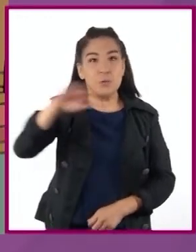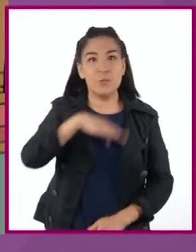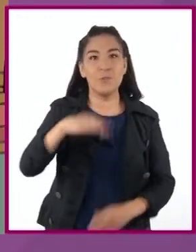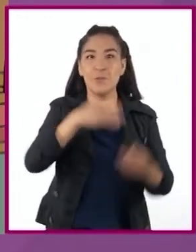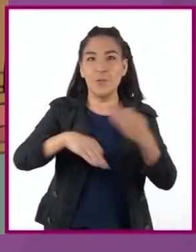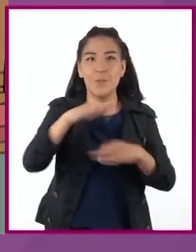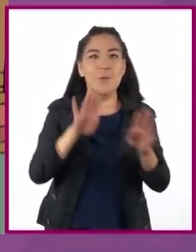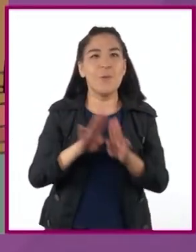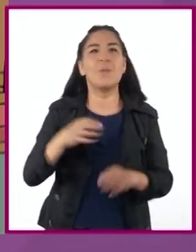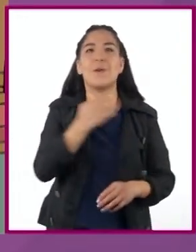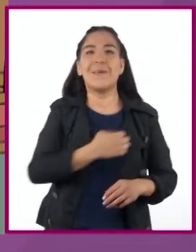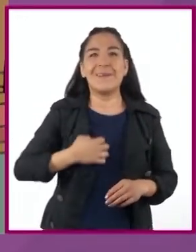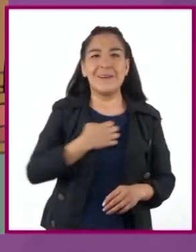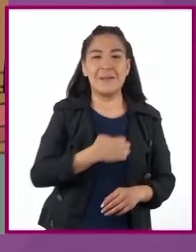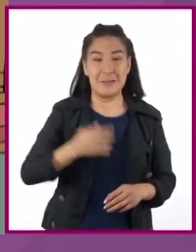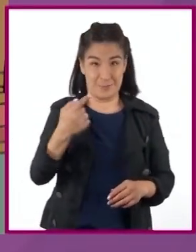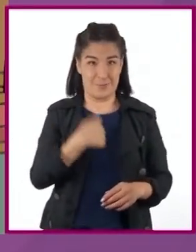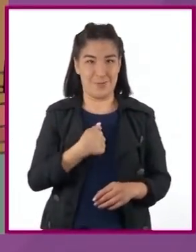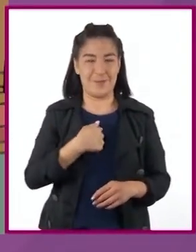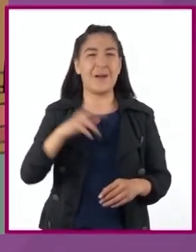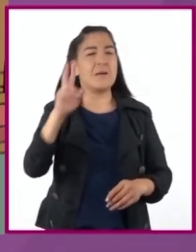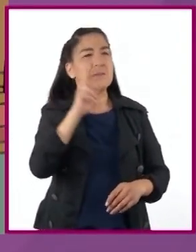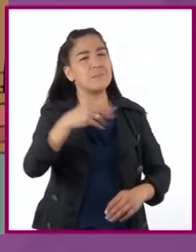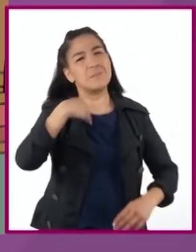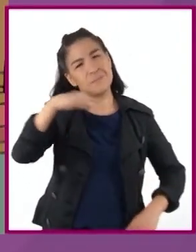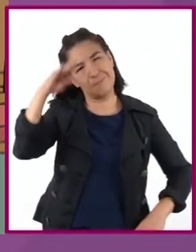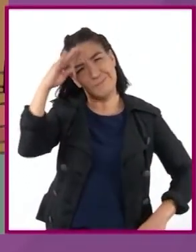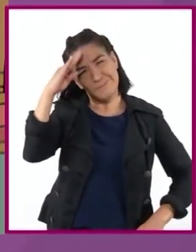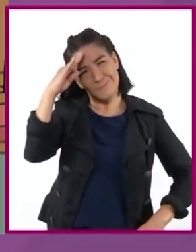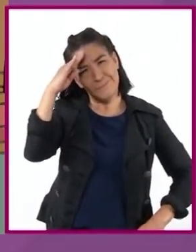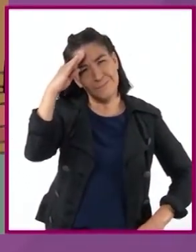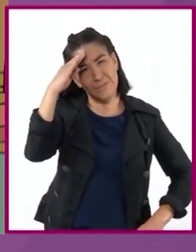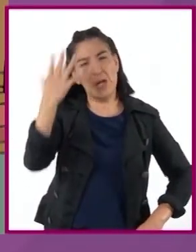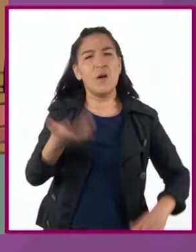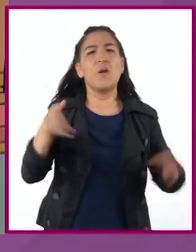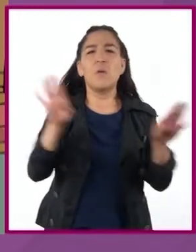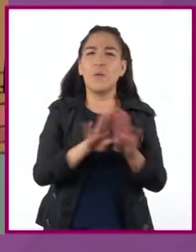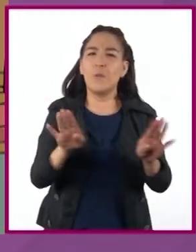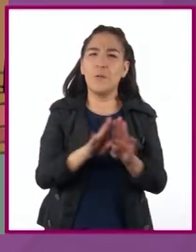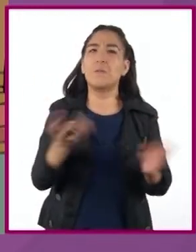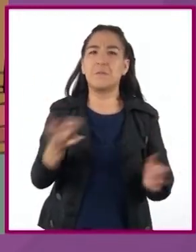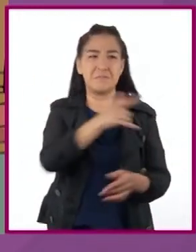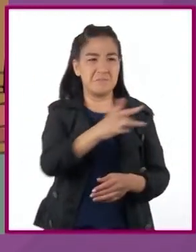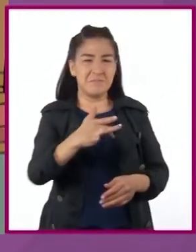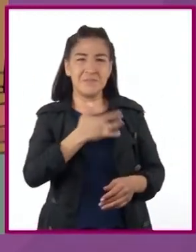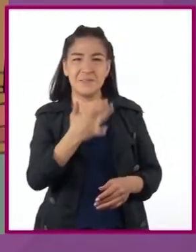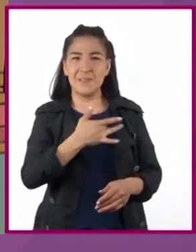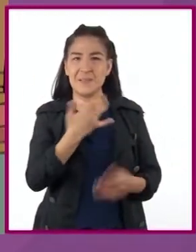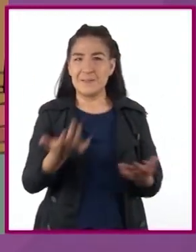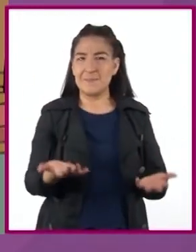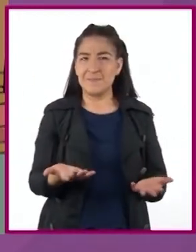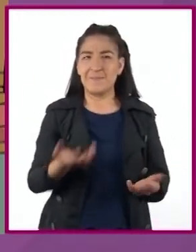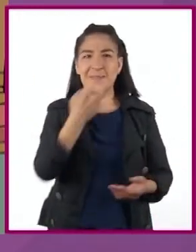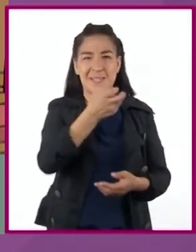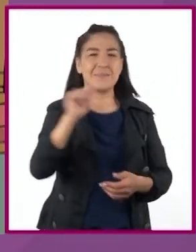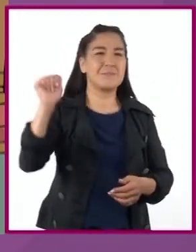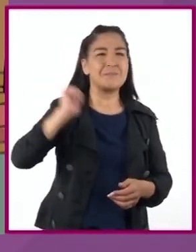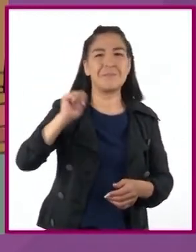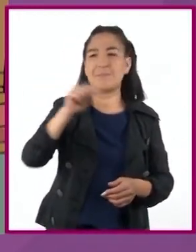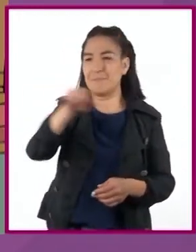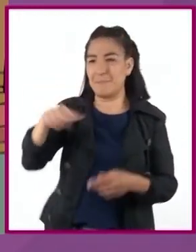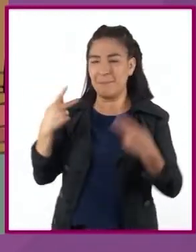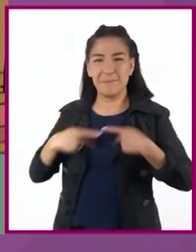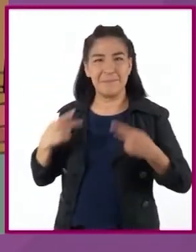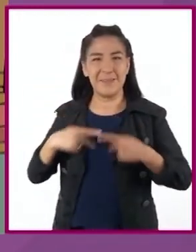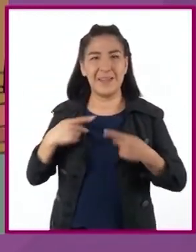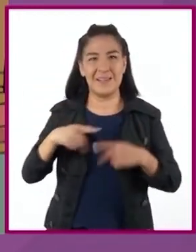emocionamos. Y yo pues me puse a pensar, ¿no? ¿Cómo se habrán sentido aquellos trabajadores, ¿no?,